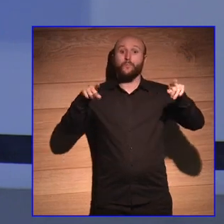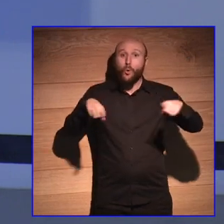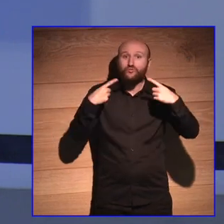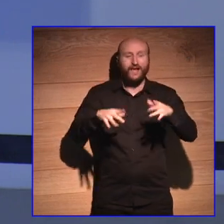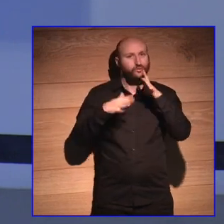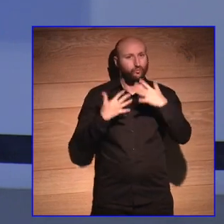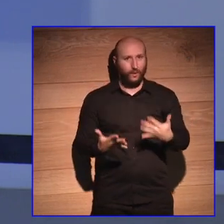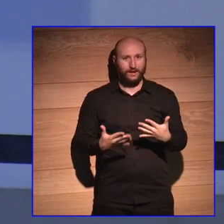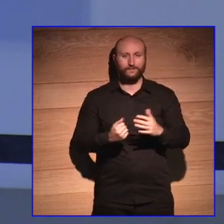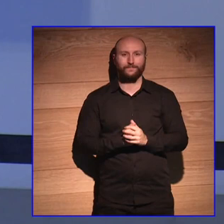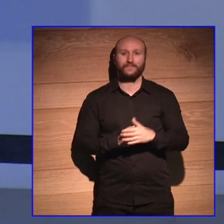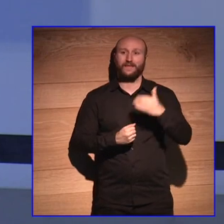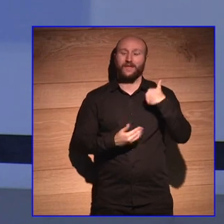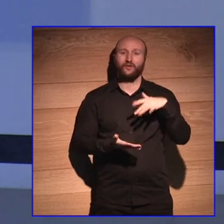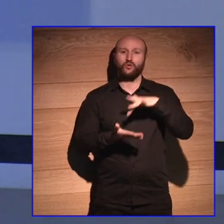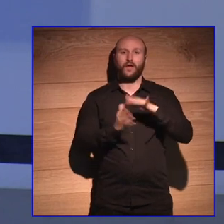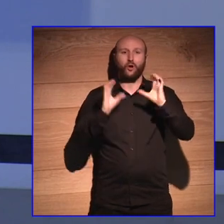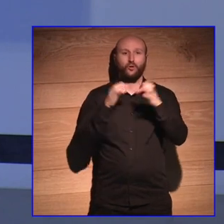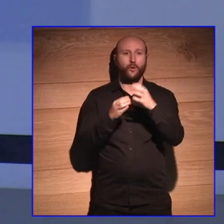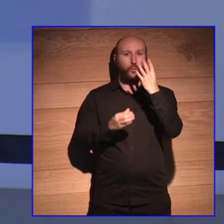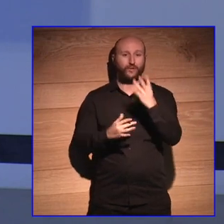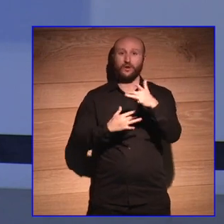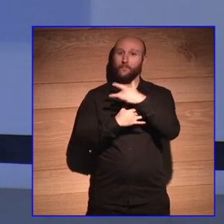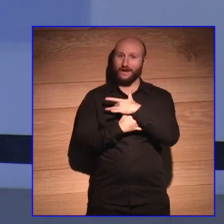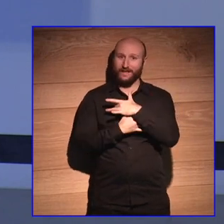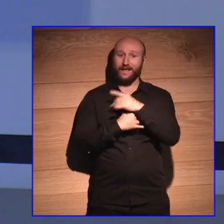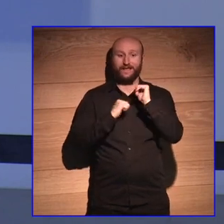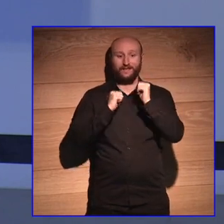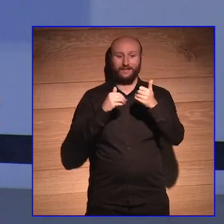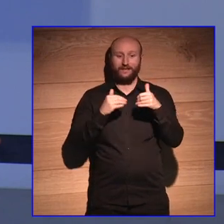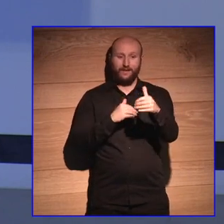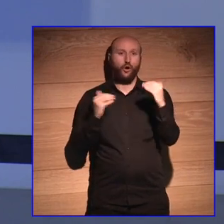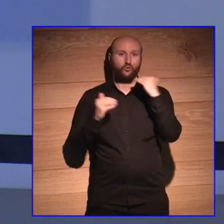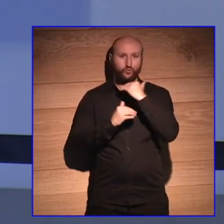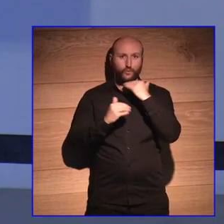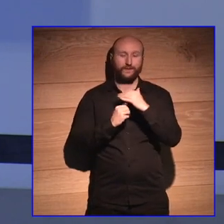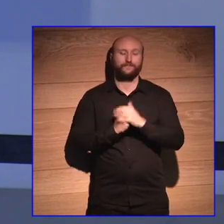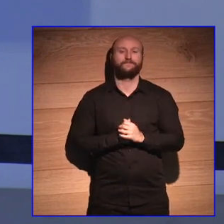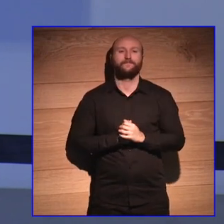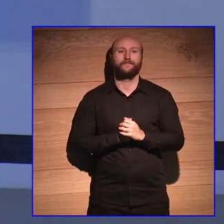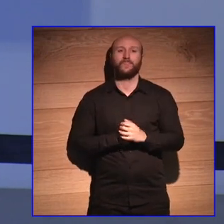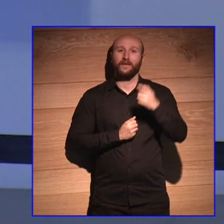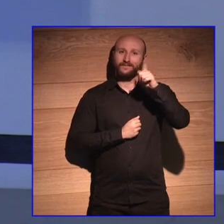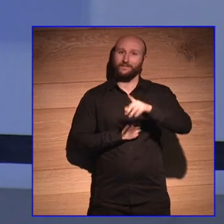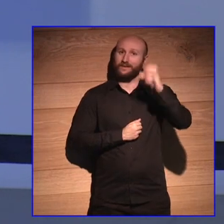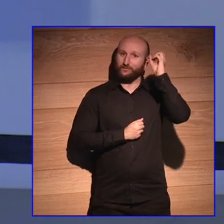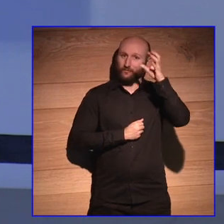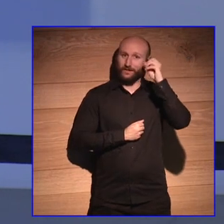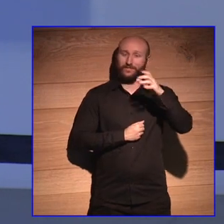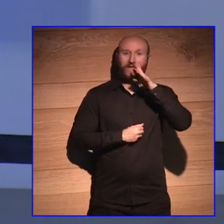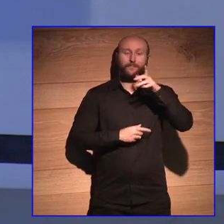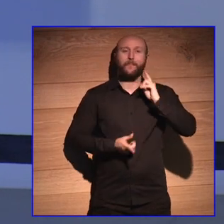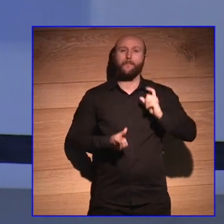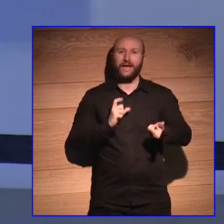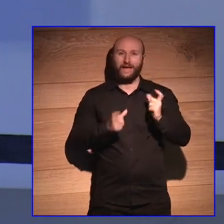este año sonará el cuarteto de maría de pablos en octubre cuando lo celebren en unas semanas también se va a escuchar una conferencia de maría de pablos en mexico y